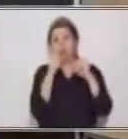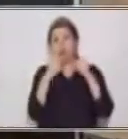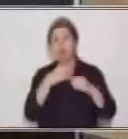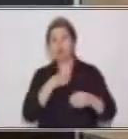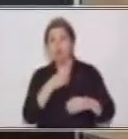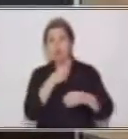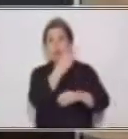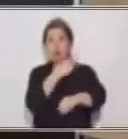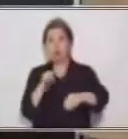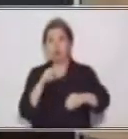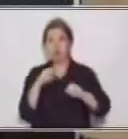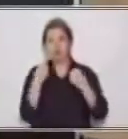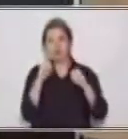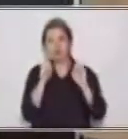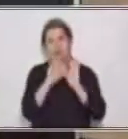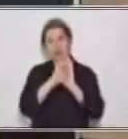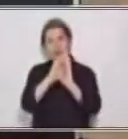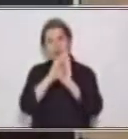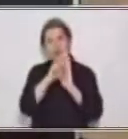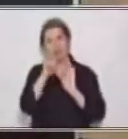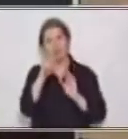historias utilizando ejemplos de la vida real.